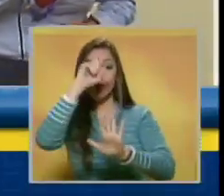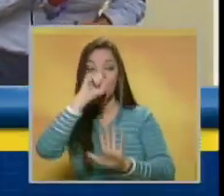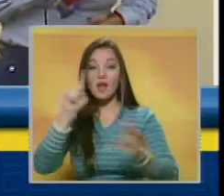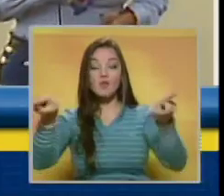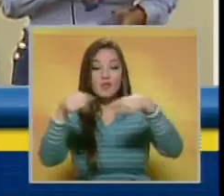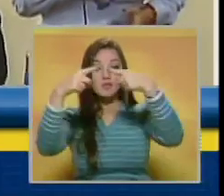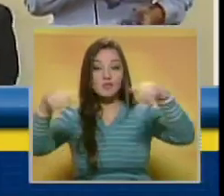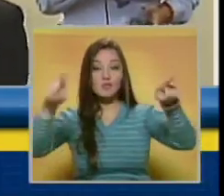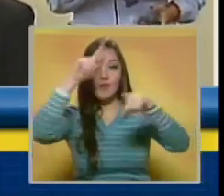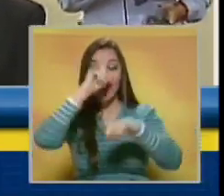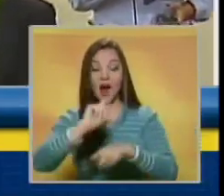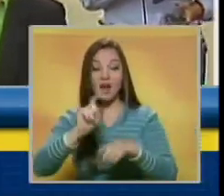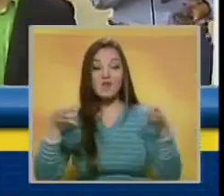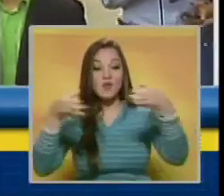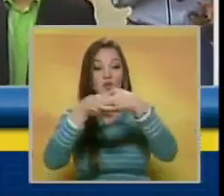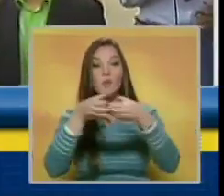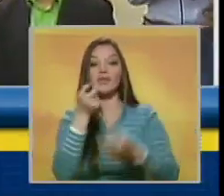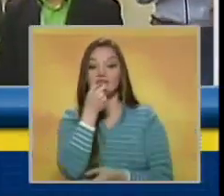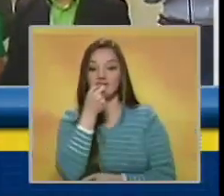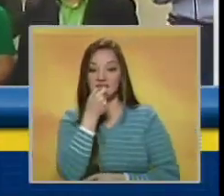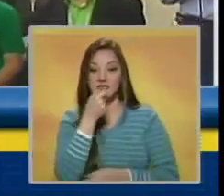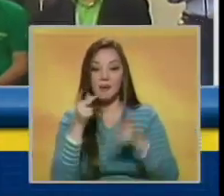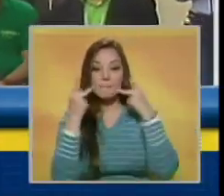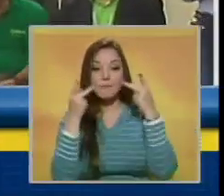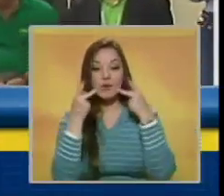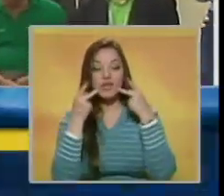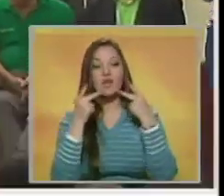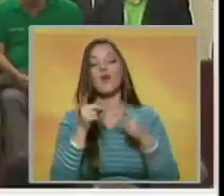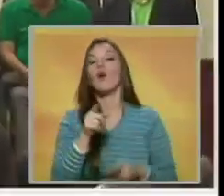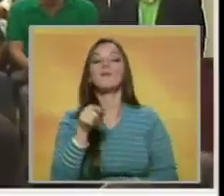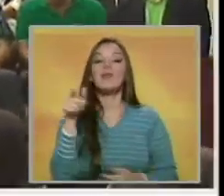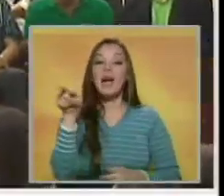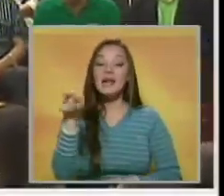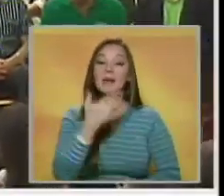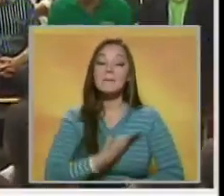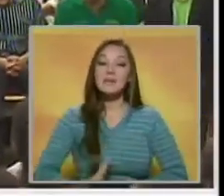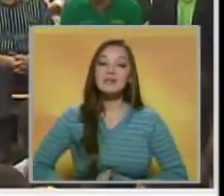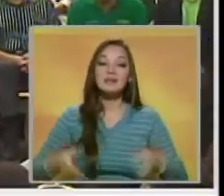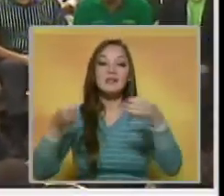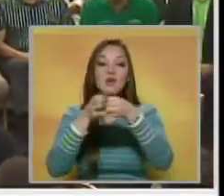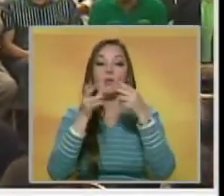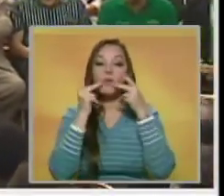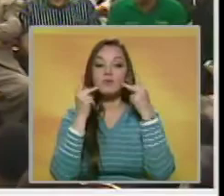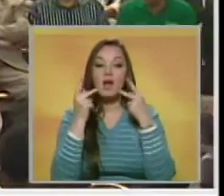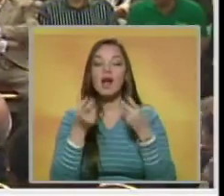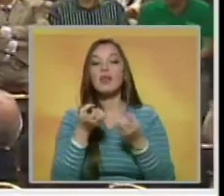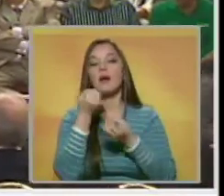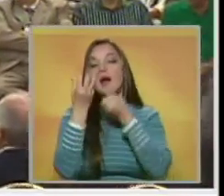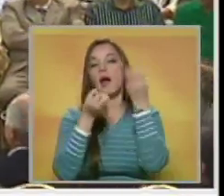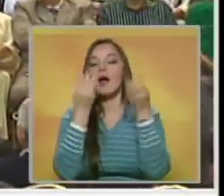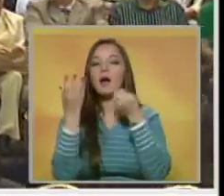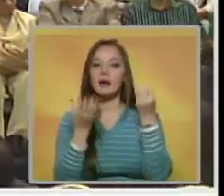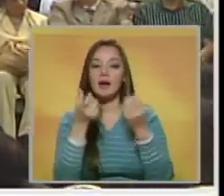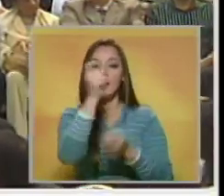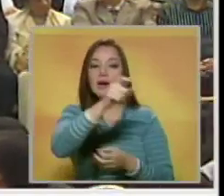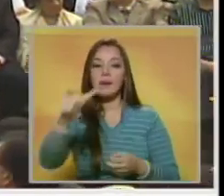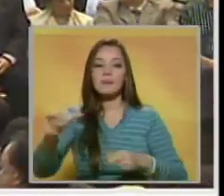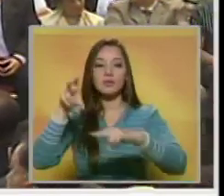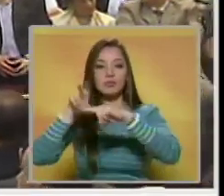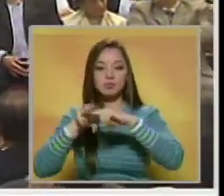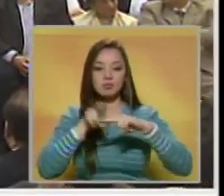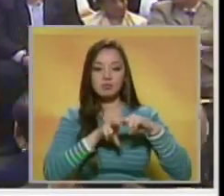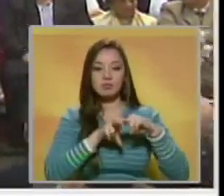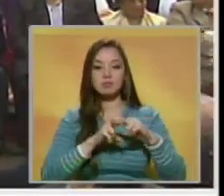cumple el Partido Social Cristiano COPEI y su presidente Roberto Enríquez ofrece a esta hora un discurso a los asistentes que se encuentran